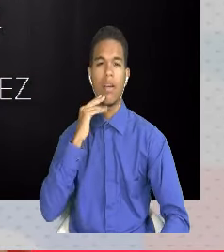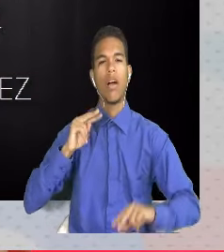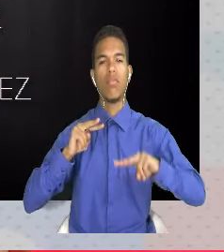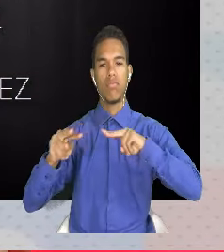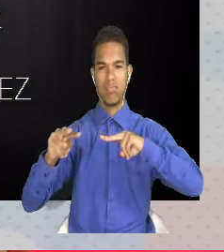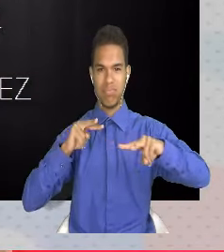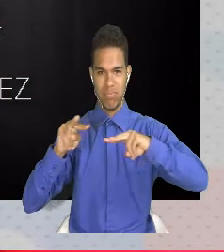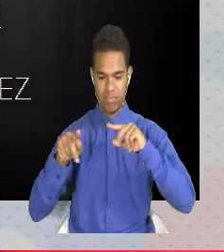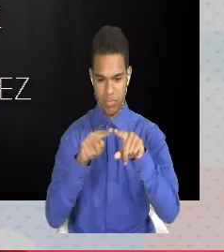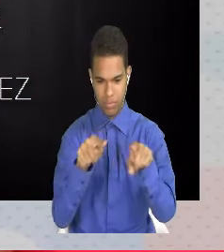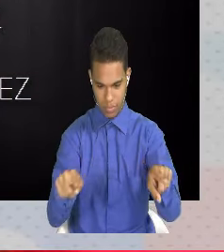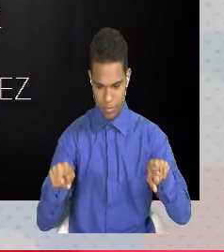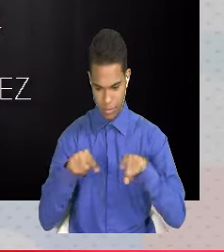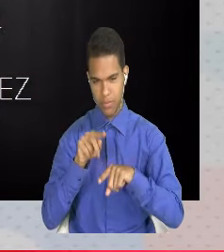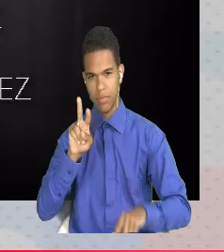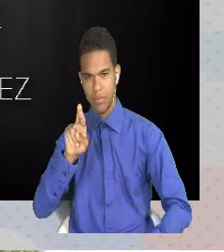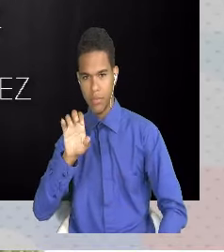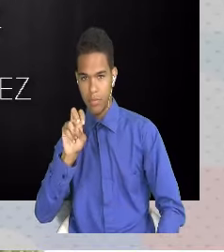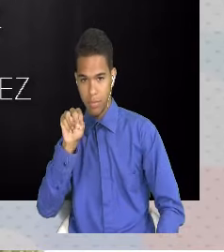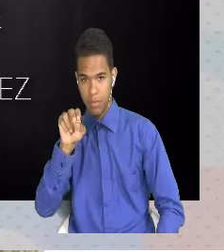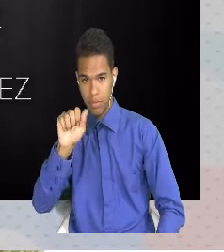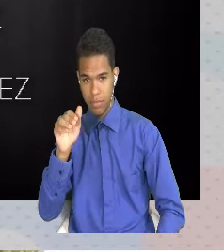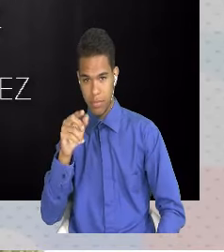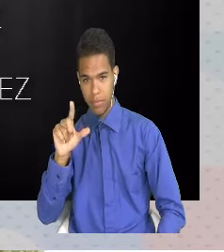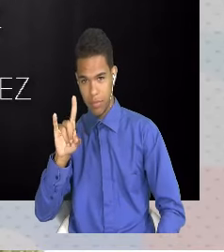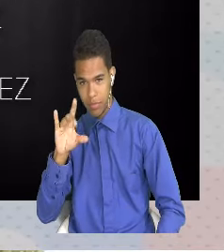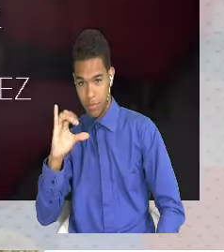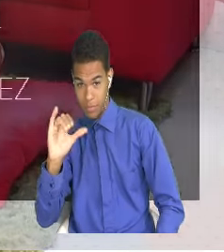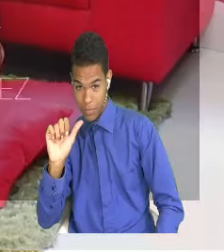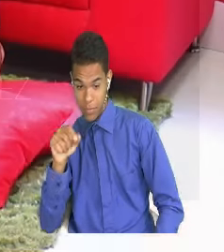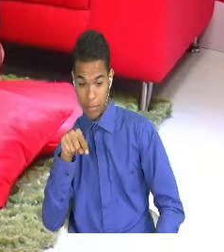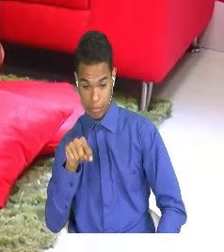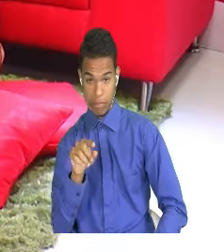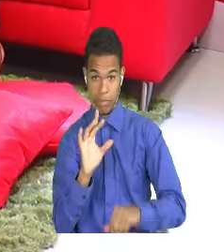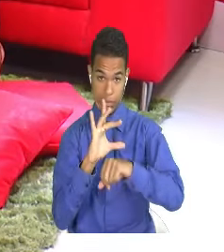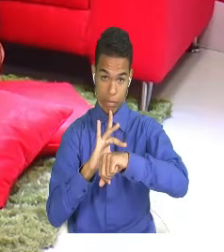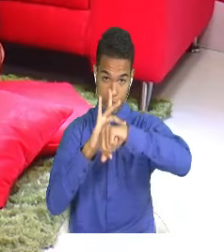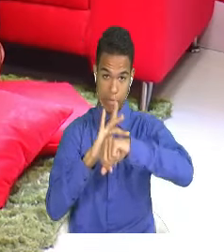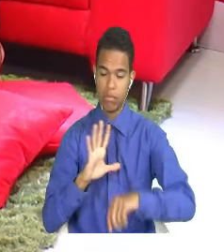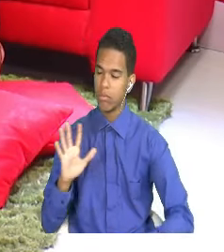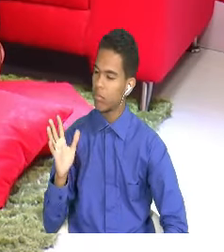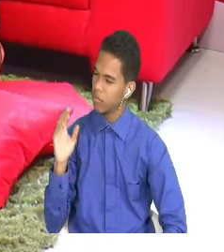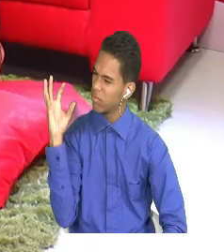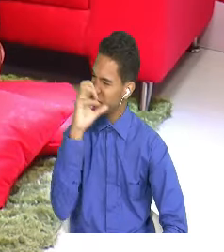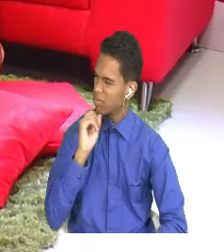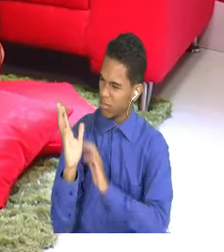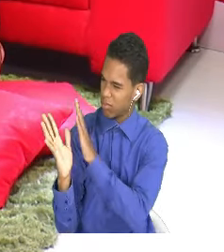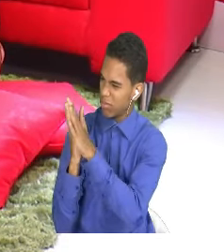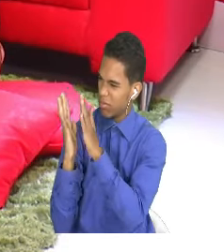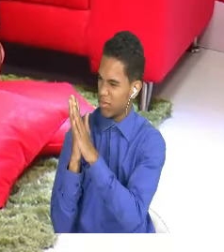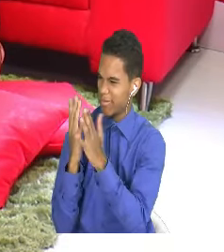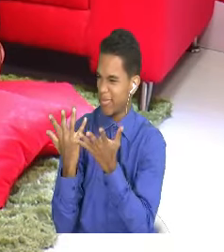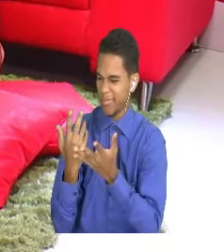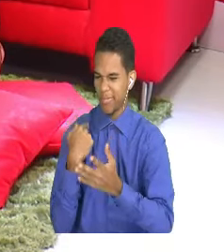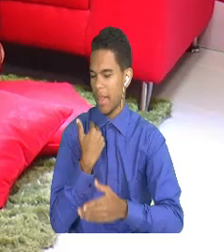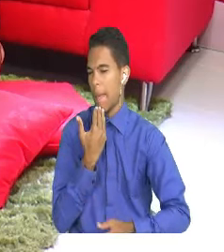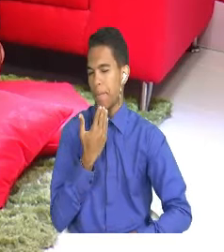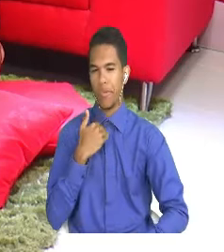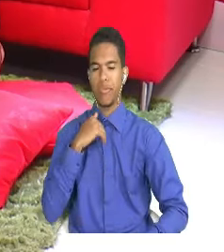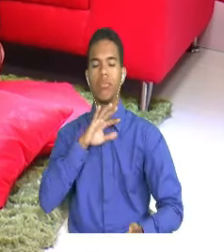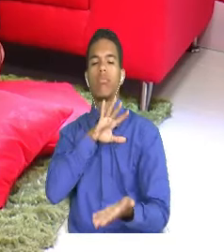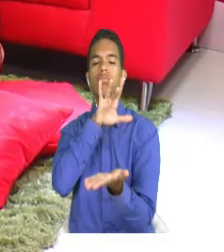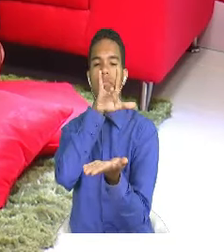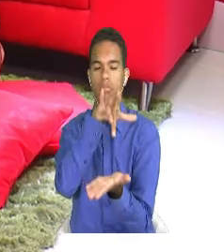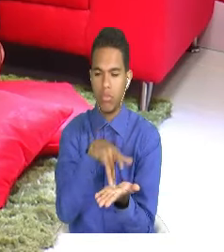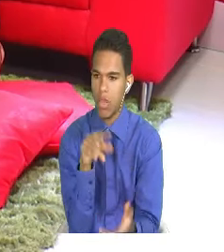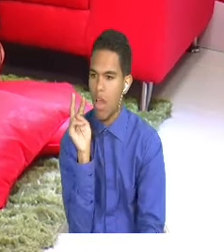clínica Reina Lucía. Bueno, Natalia, muy buenos días y cuéntenos qué van a encontrar los usuarios en esta sala de cirugía. ¿Qué tiene de innovador